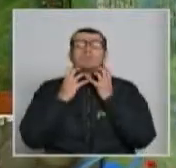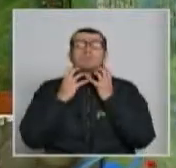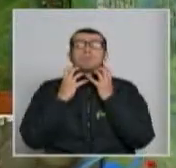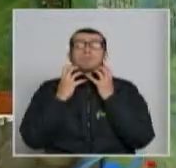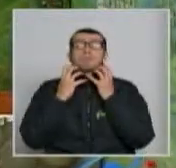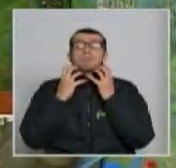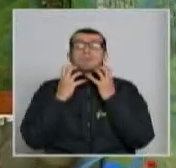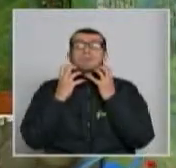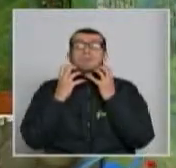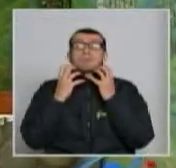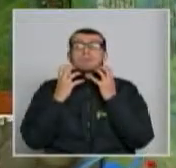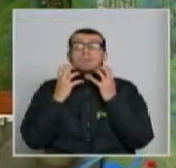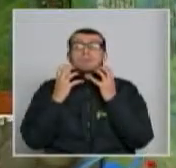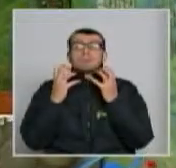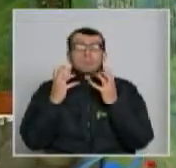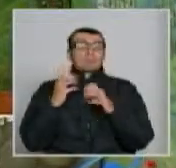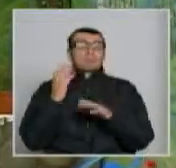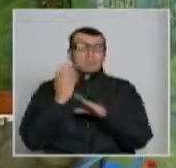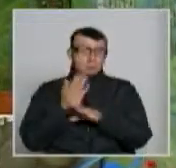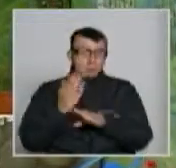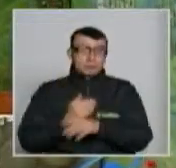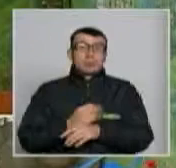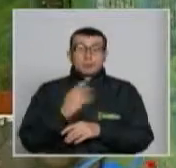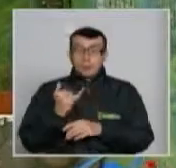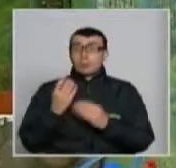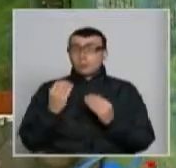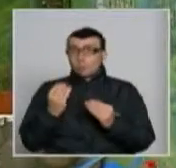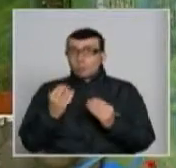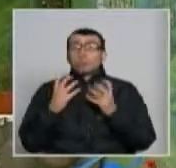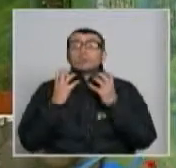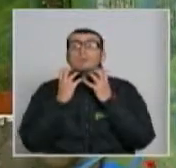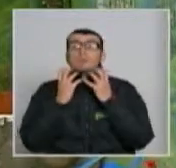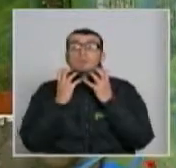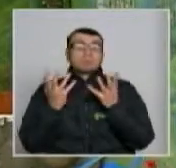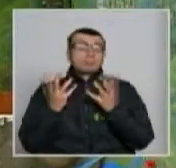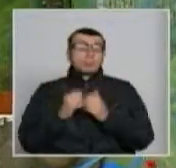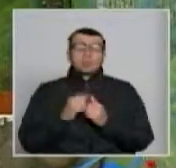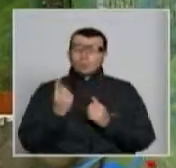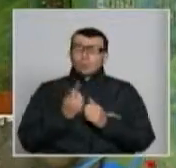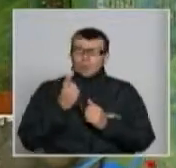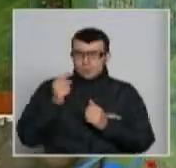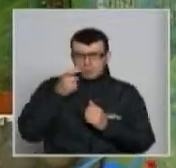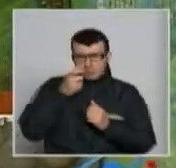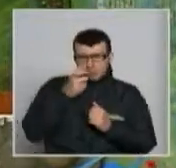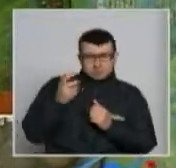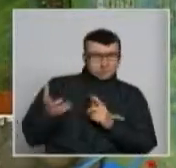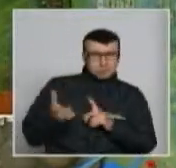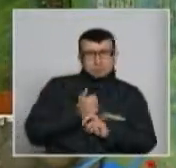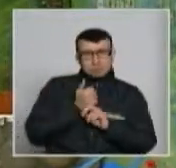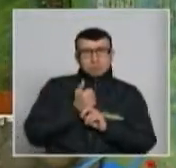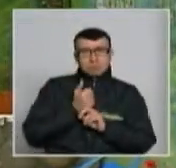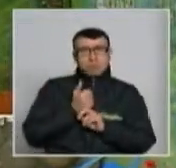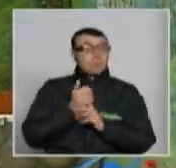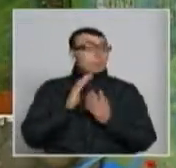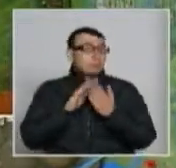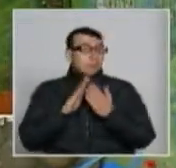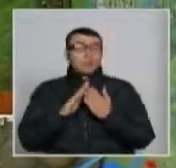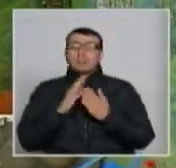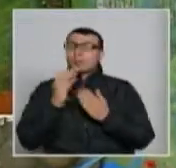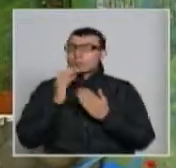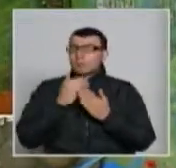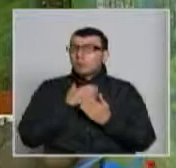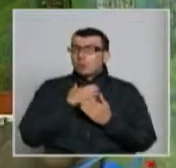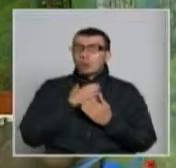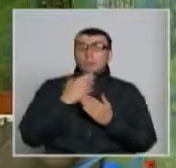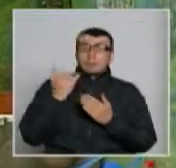que se están inflamando, y muchos de ellos son en el cuello. Y la única manera, perdón, es a través